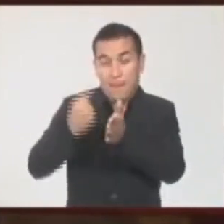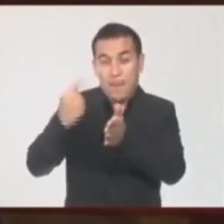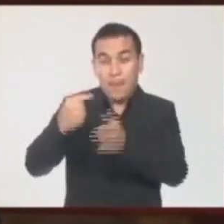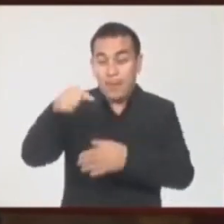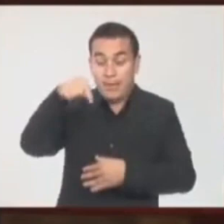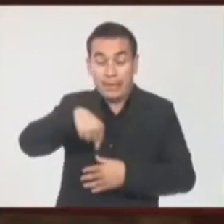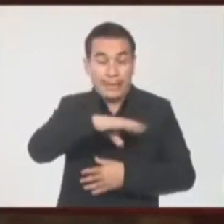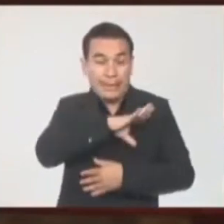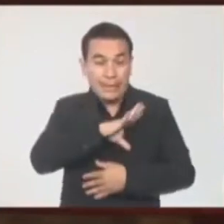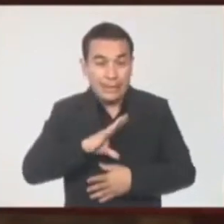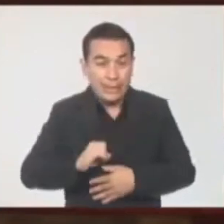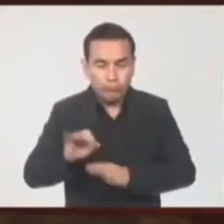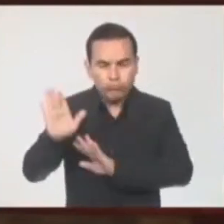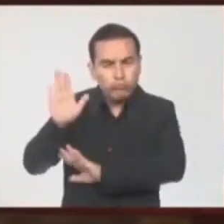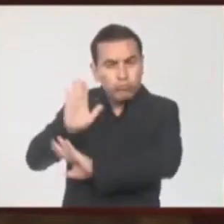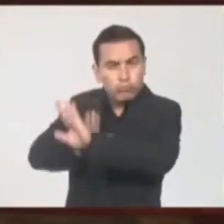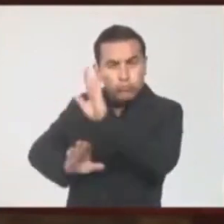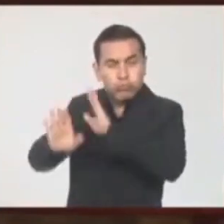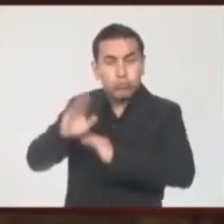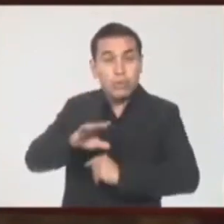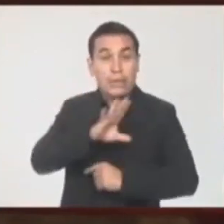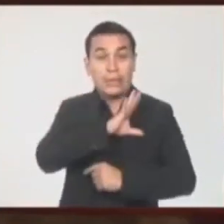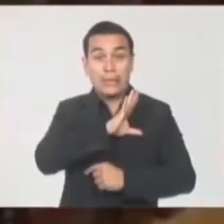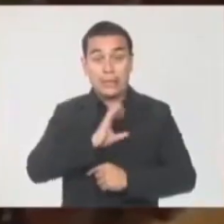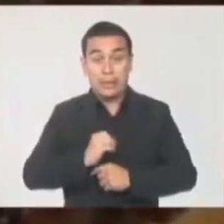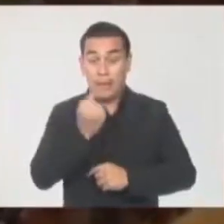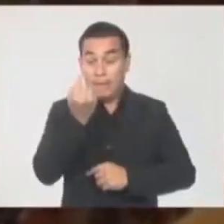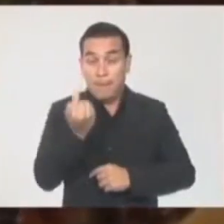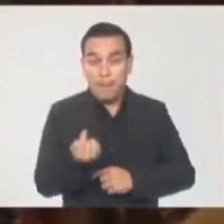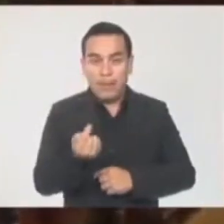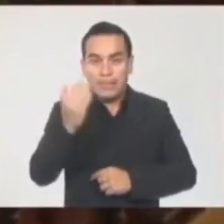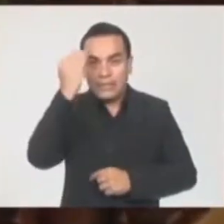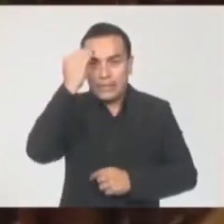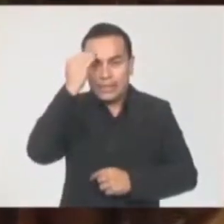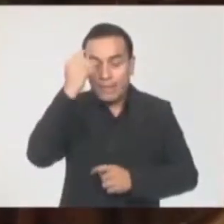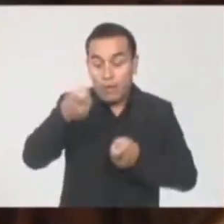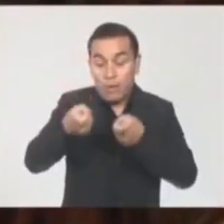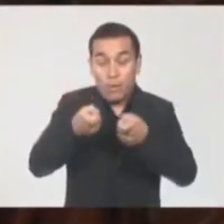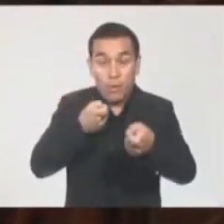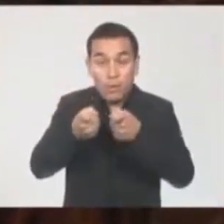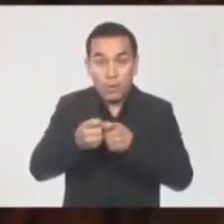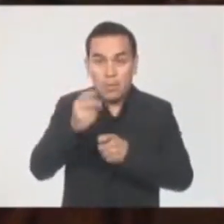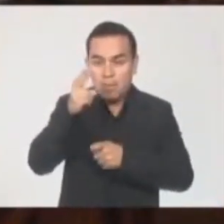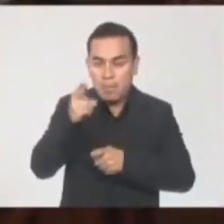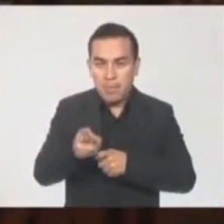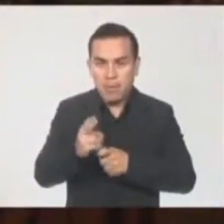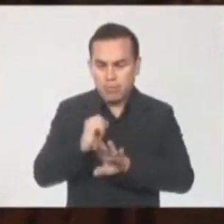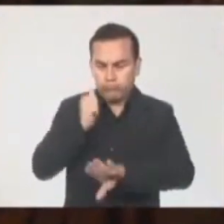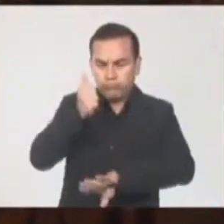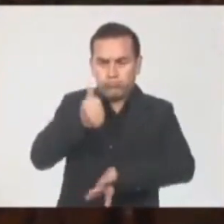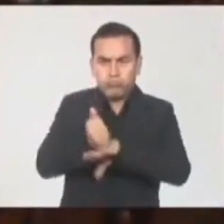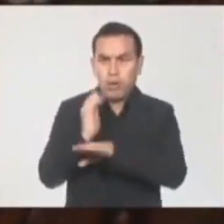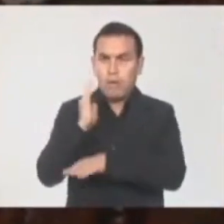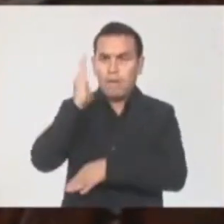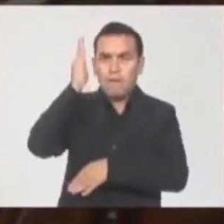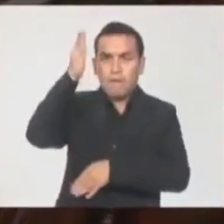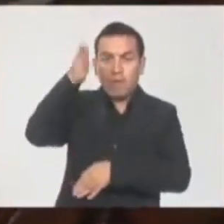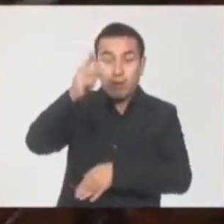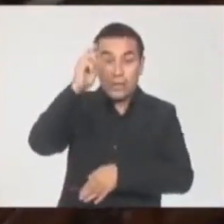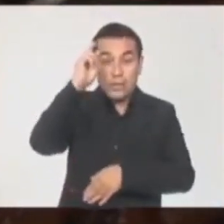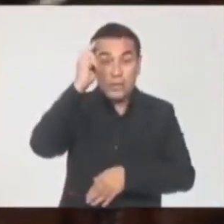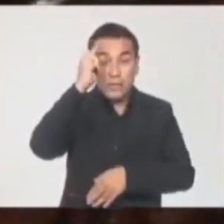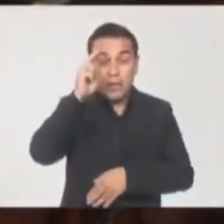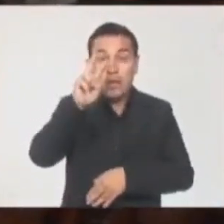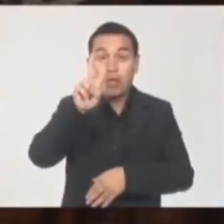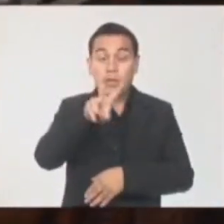nuestra historia, los salvadoreños realmente estamos tomando las riendas de nuestro propio destino. Este destino inexorable que